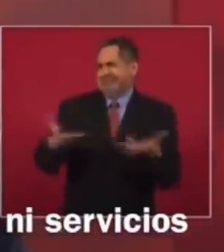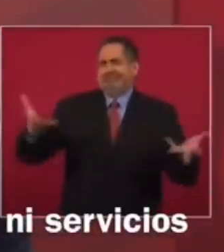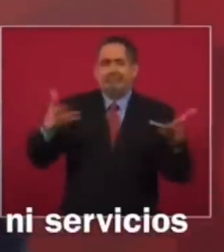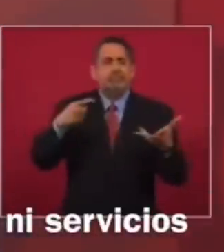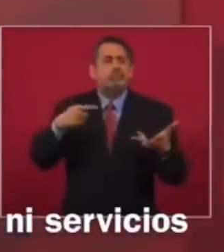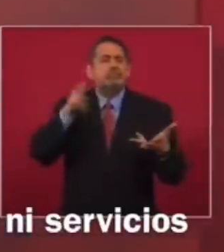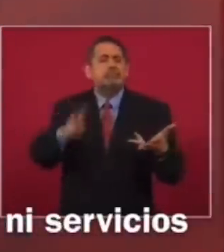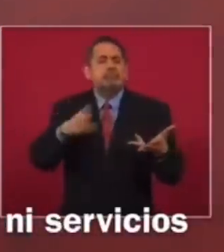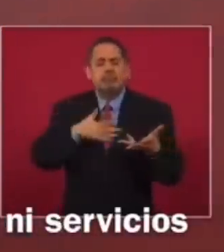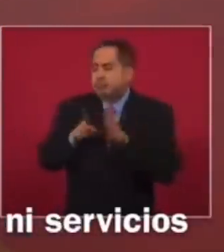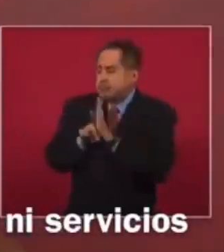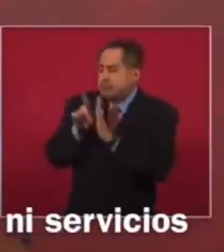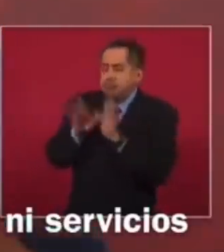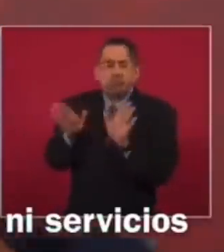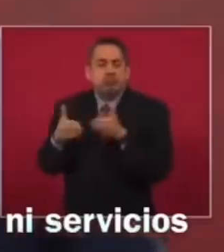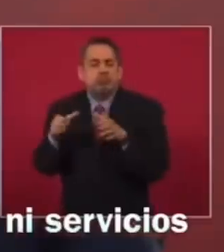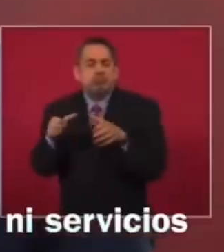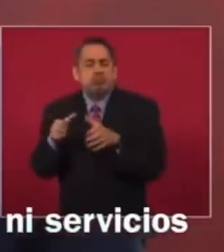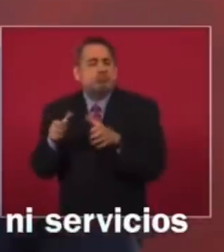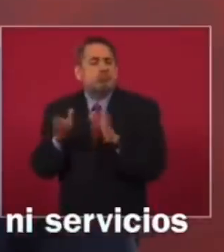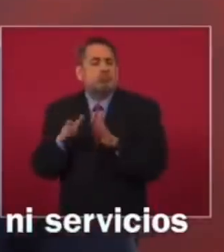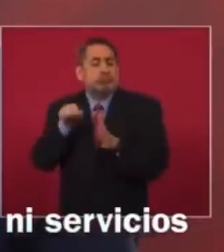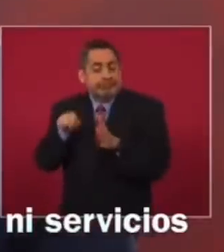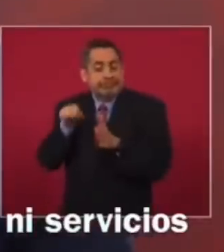que tenía de descanso